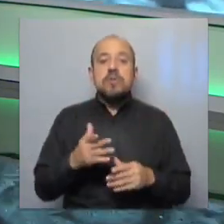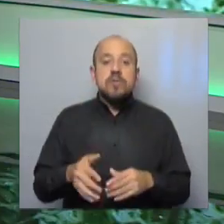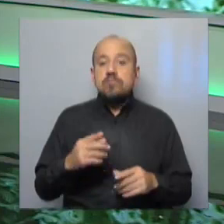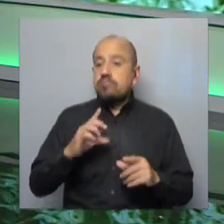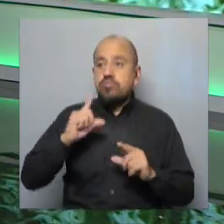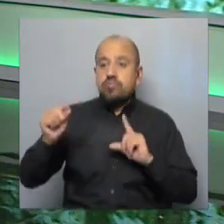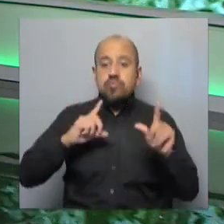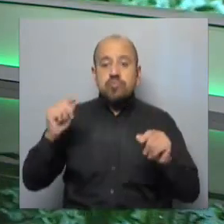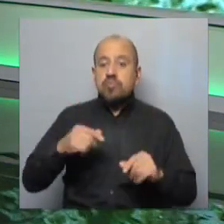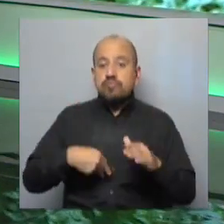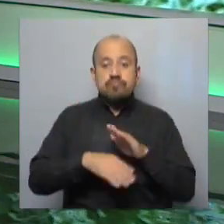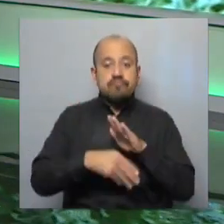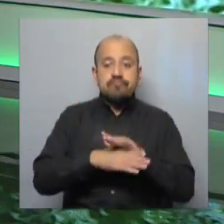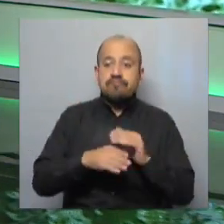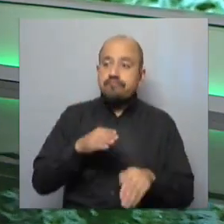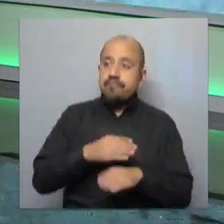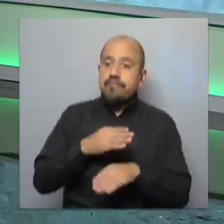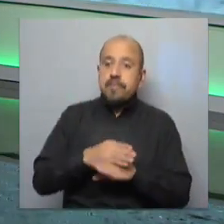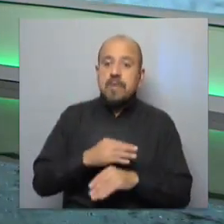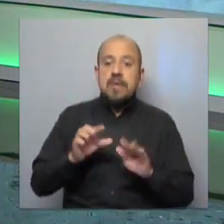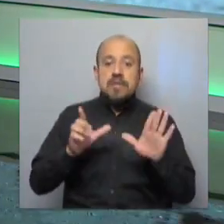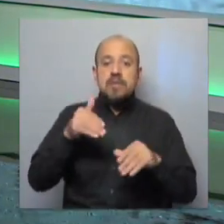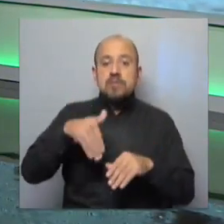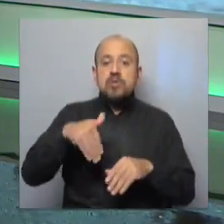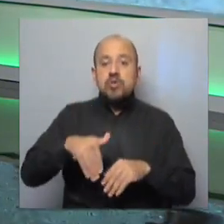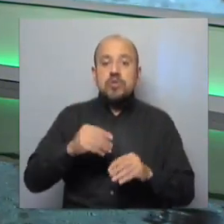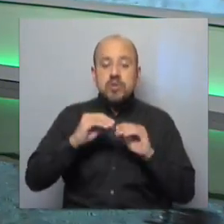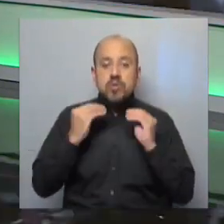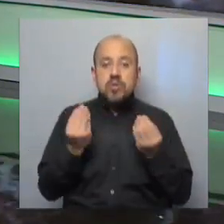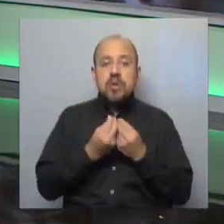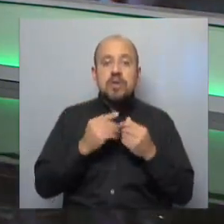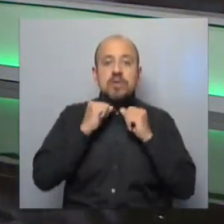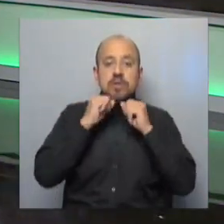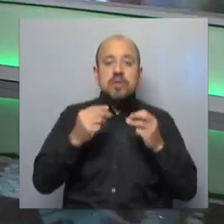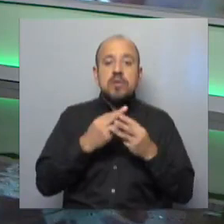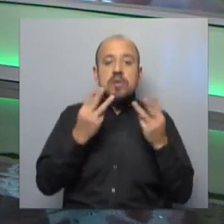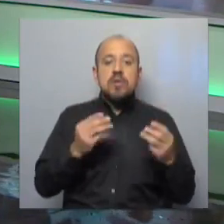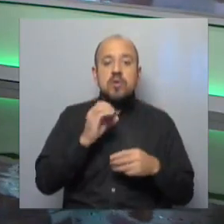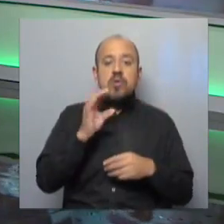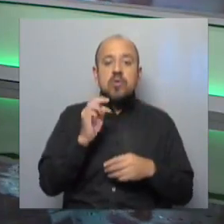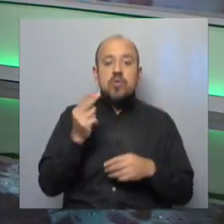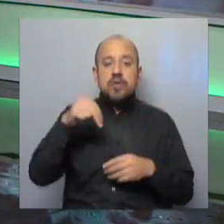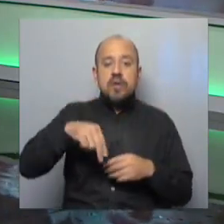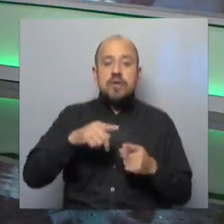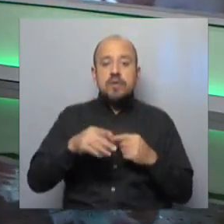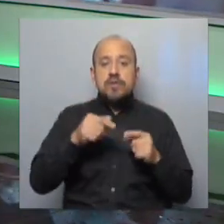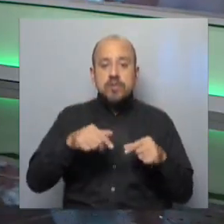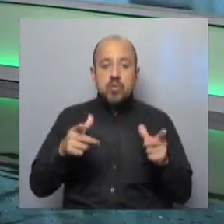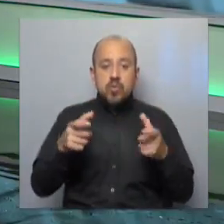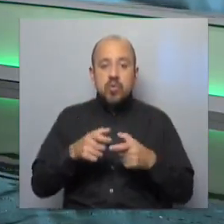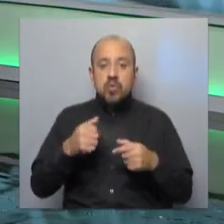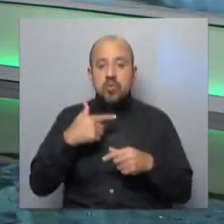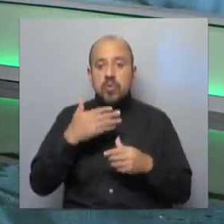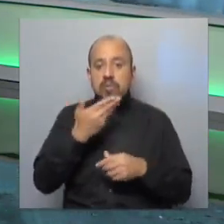en otras partes del mundo y 8 millones de desplazados internos el secretario general de la otan jens stoltenber que se reunió con el